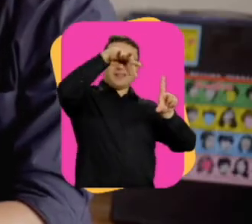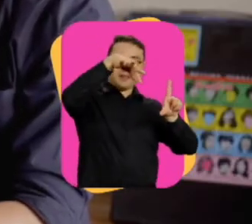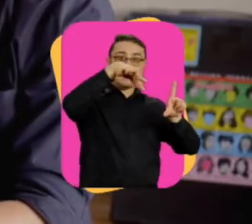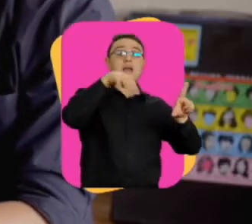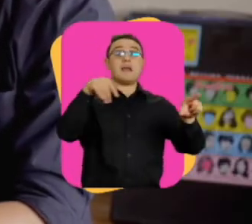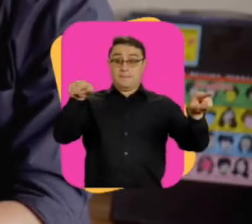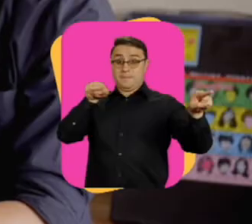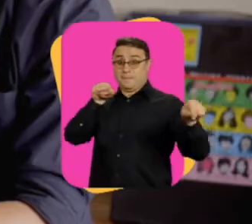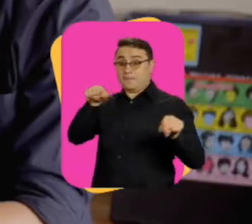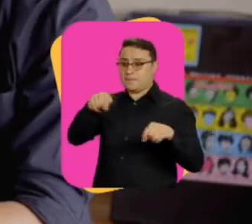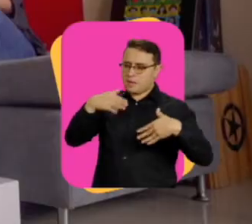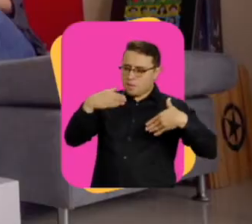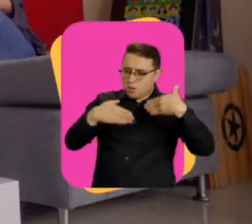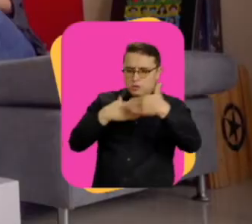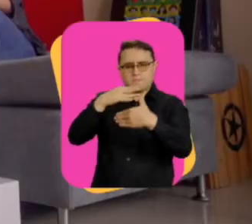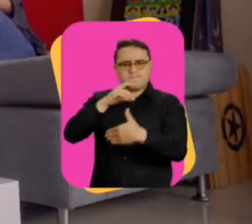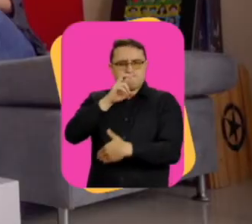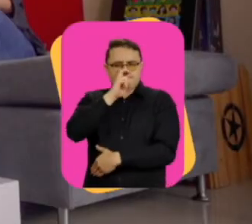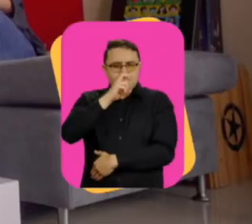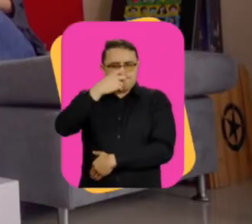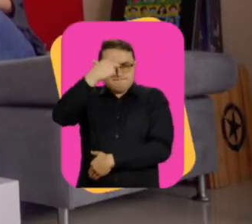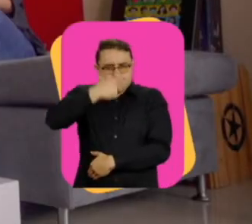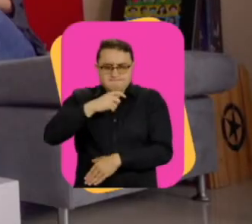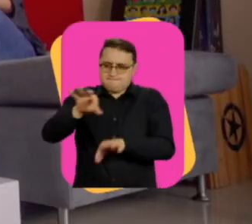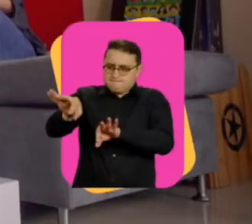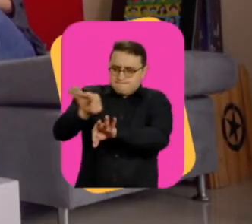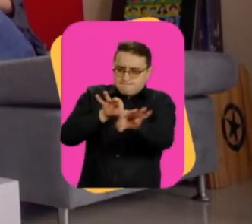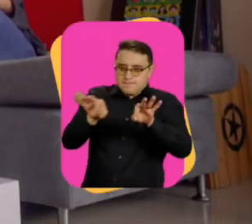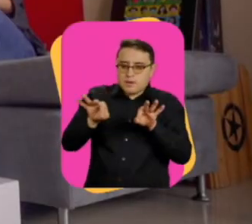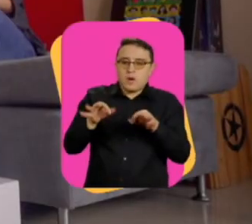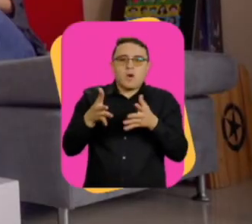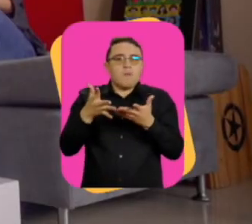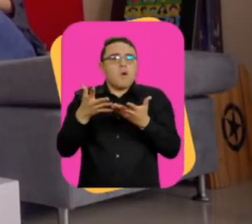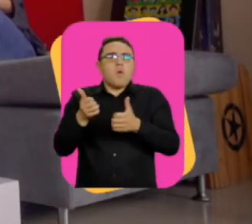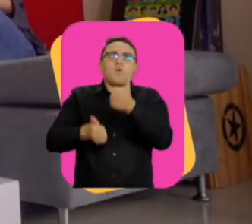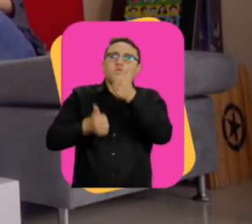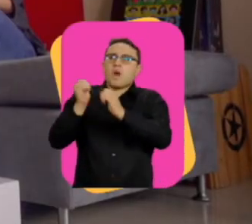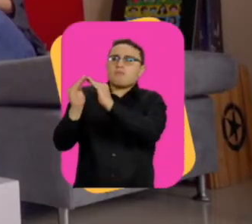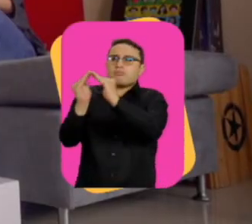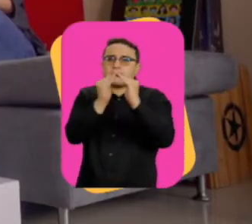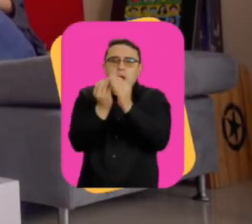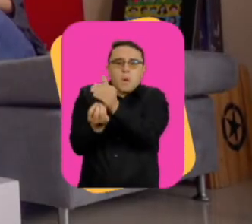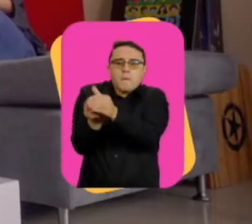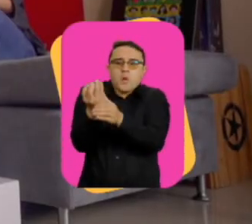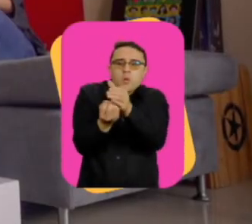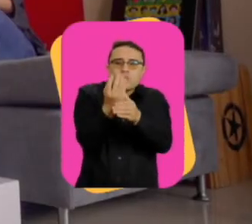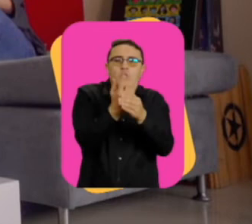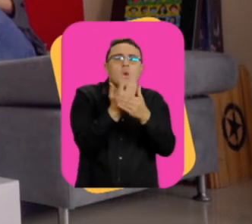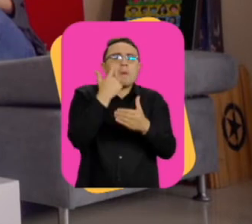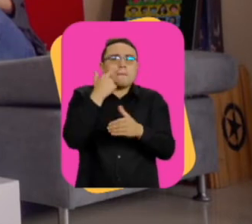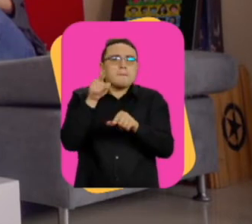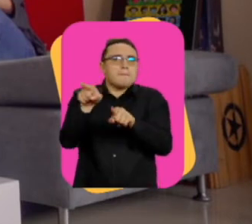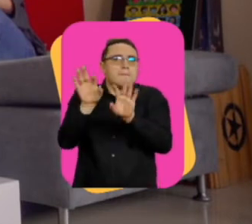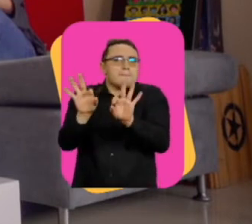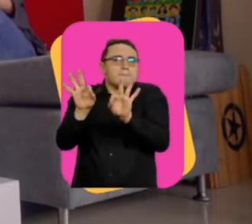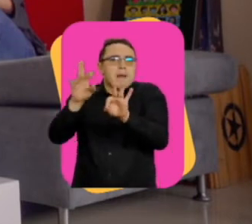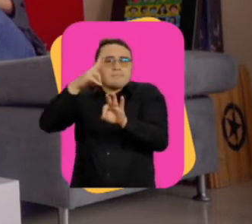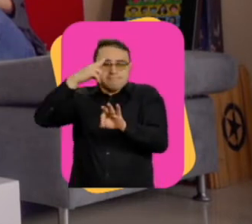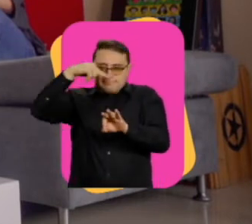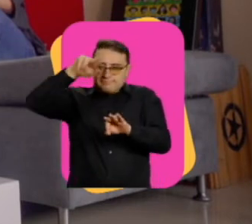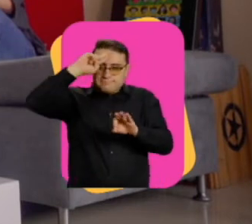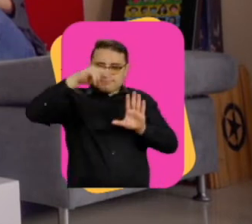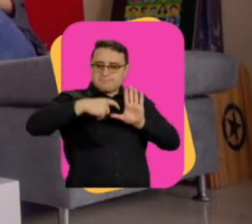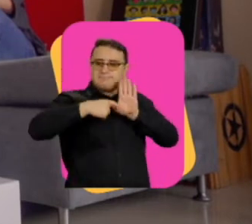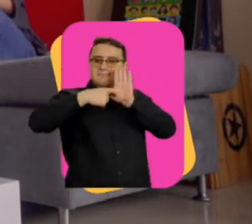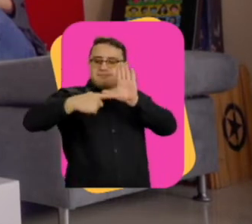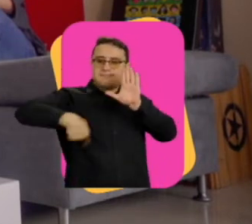serio de selección y evaluación de propuestas, escoger qué casa productora o proponente fue la que mejor interpretó lo que